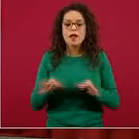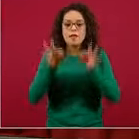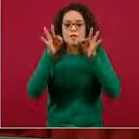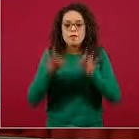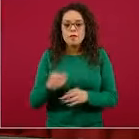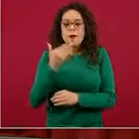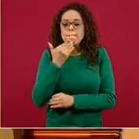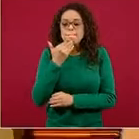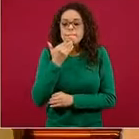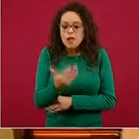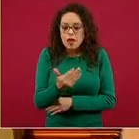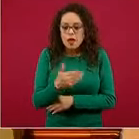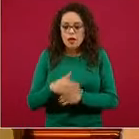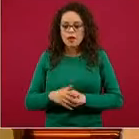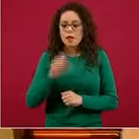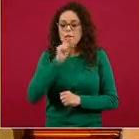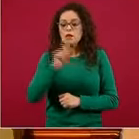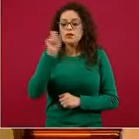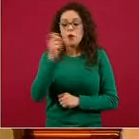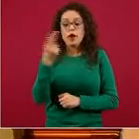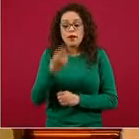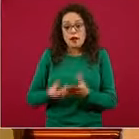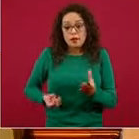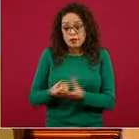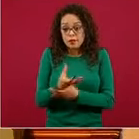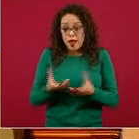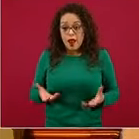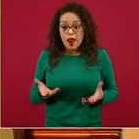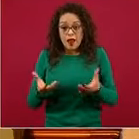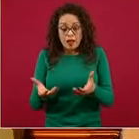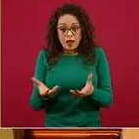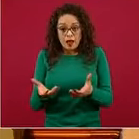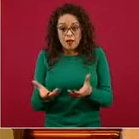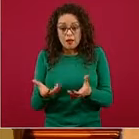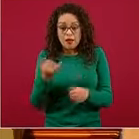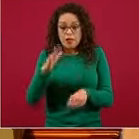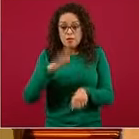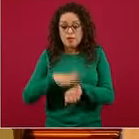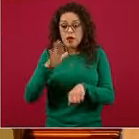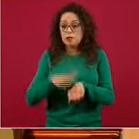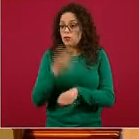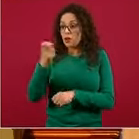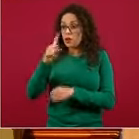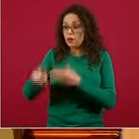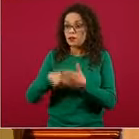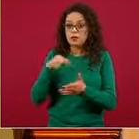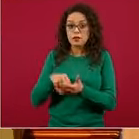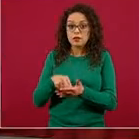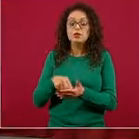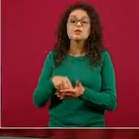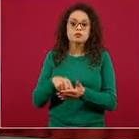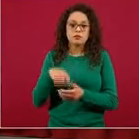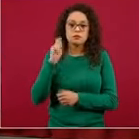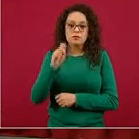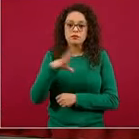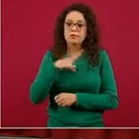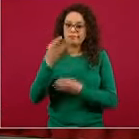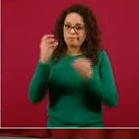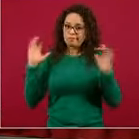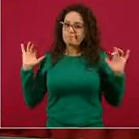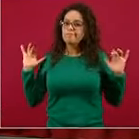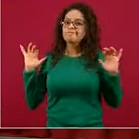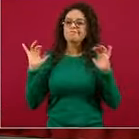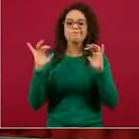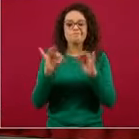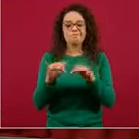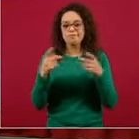todo cuando tenemos que salir al espacio público, sobre todo si este espacio público es de congregación, concentración o en su momento